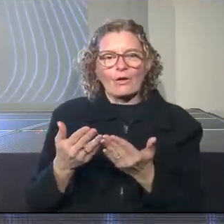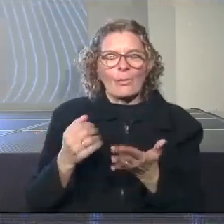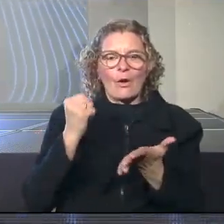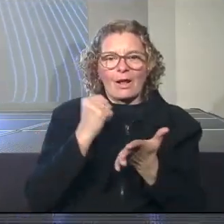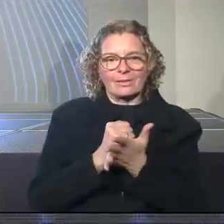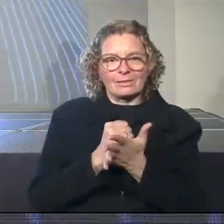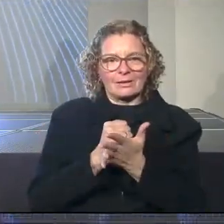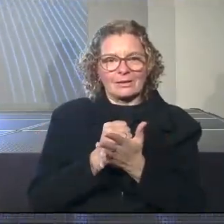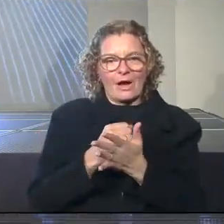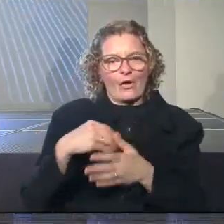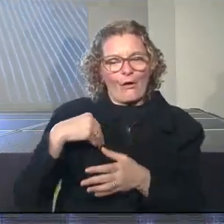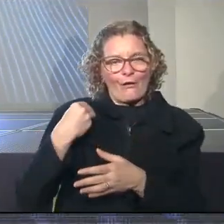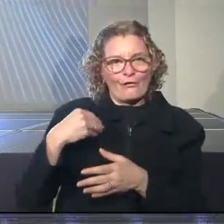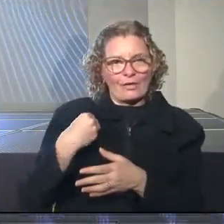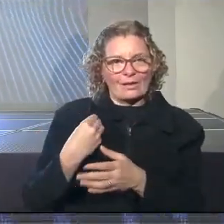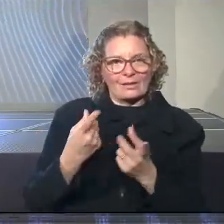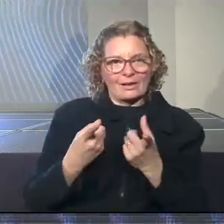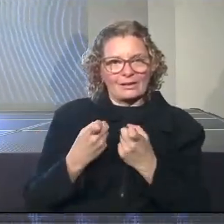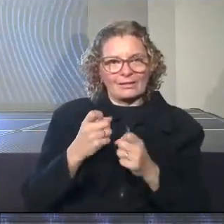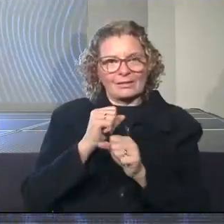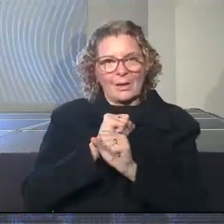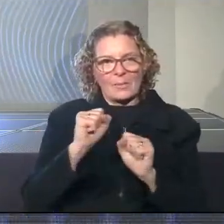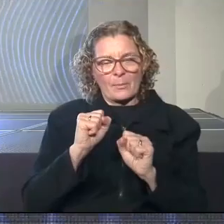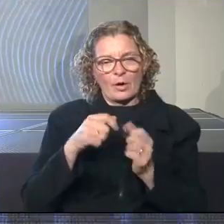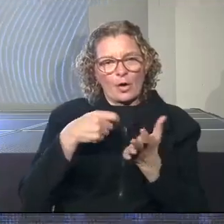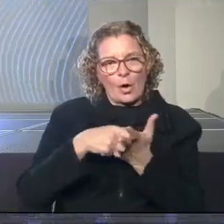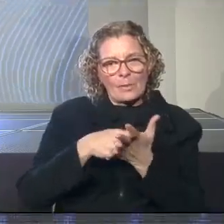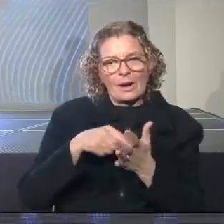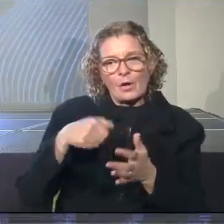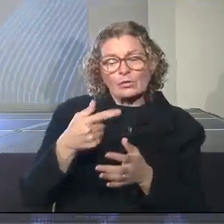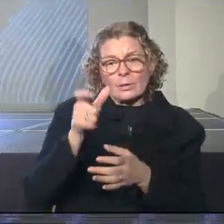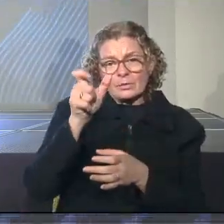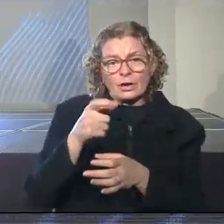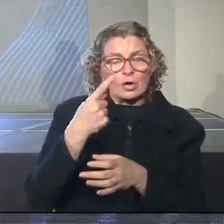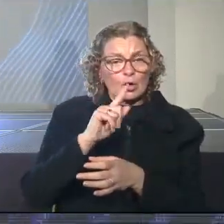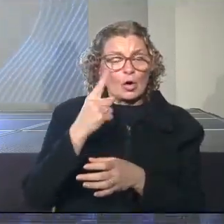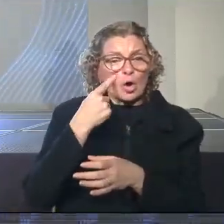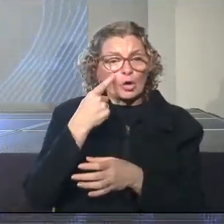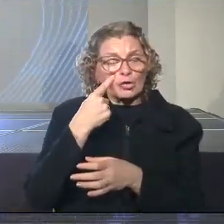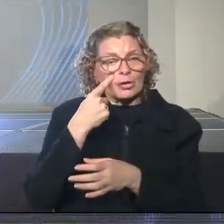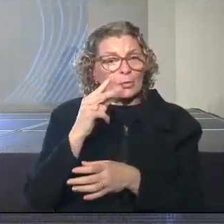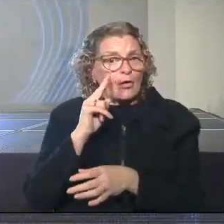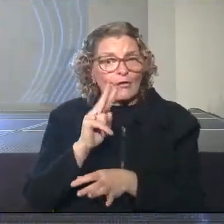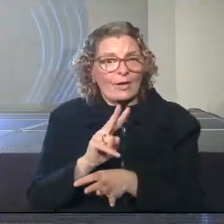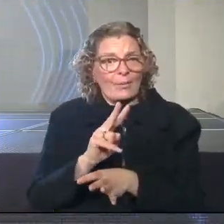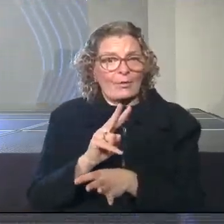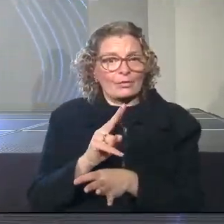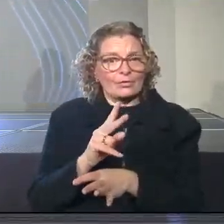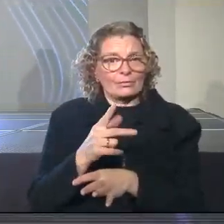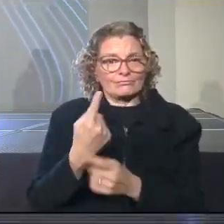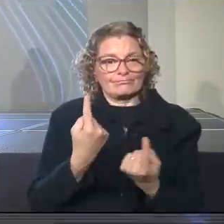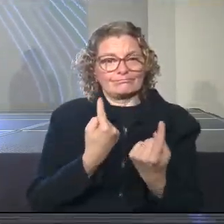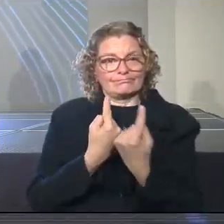garantías de confianza que se necesitan para poder comprarle a alguien que no conocemos y que no estamos viendo en vivo.